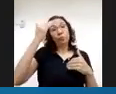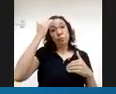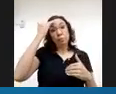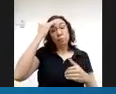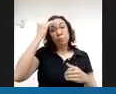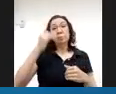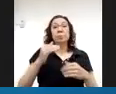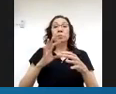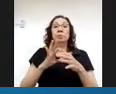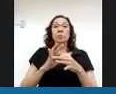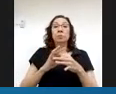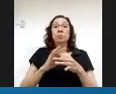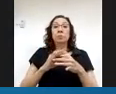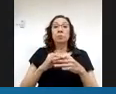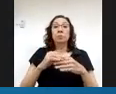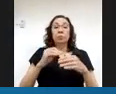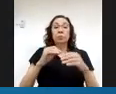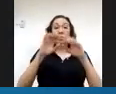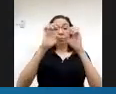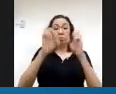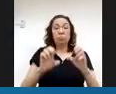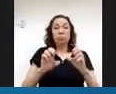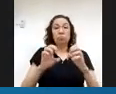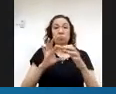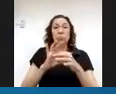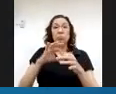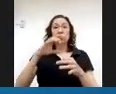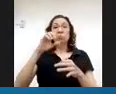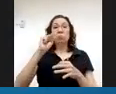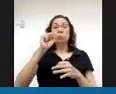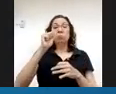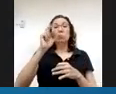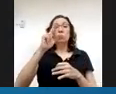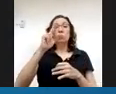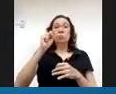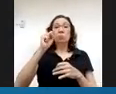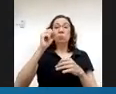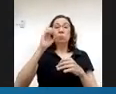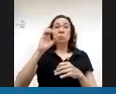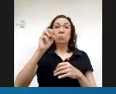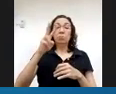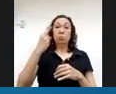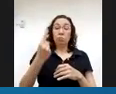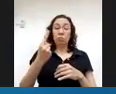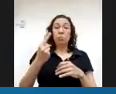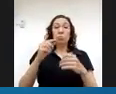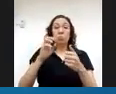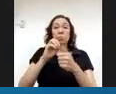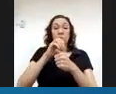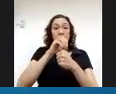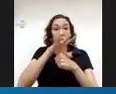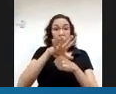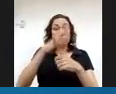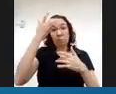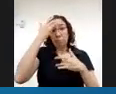conocimiento de la estructura del SARS-CoV-1 causante de la enfermedad que se